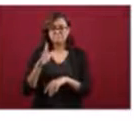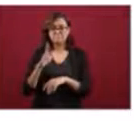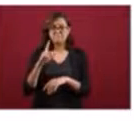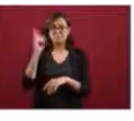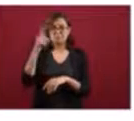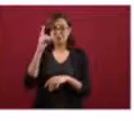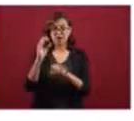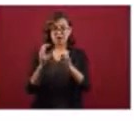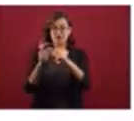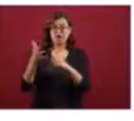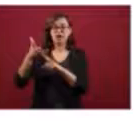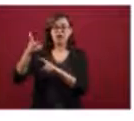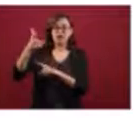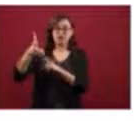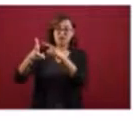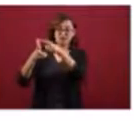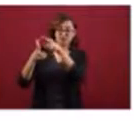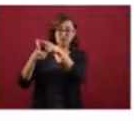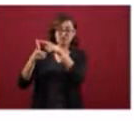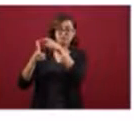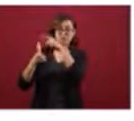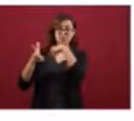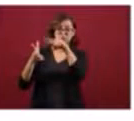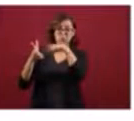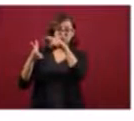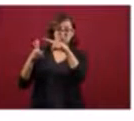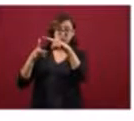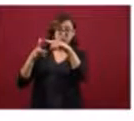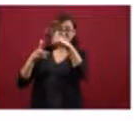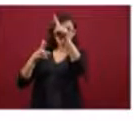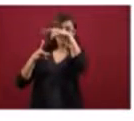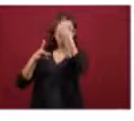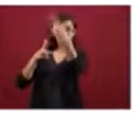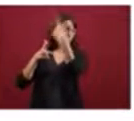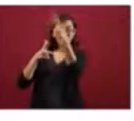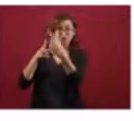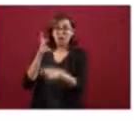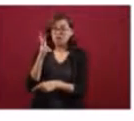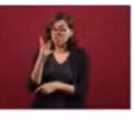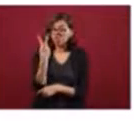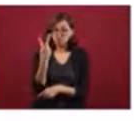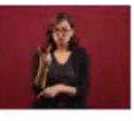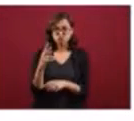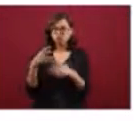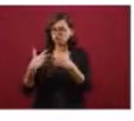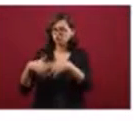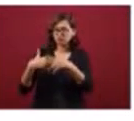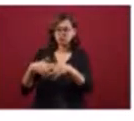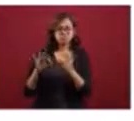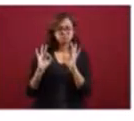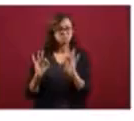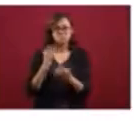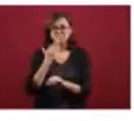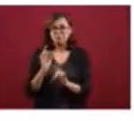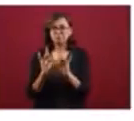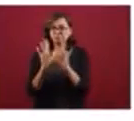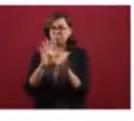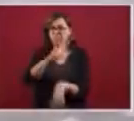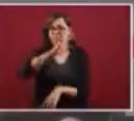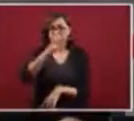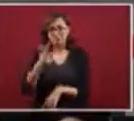cola muestran que estaban en funcionamiento en el momento en el que se da el impacto.